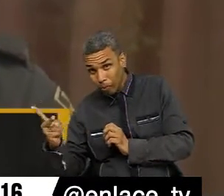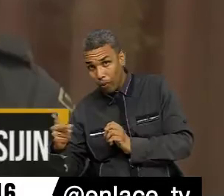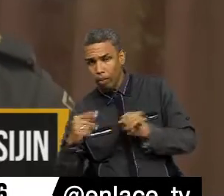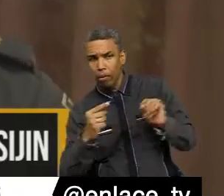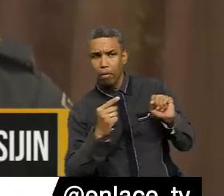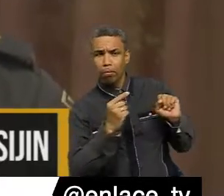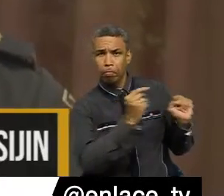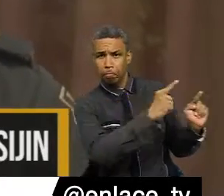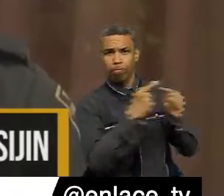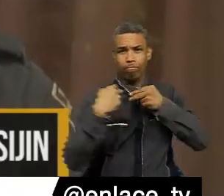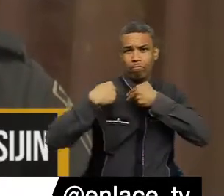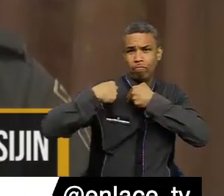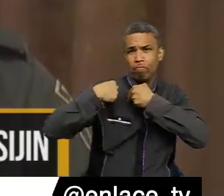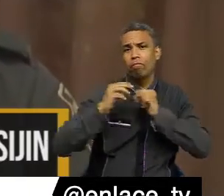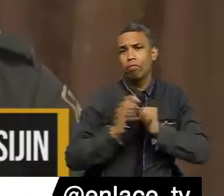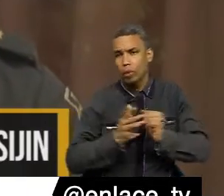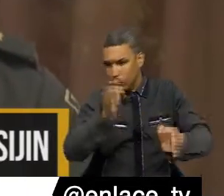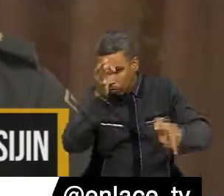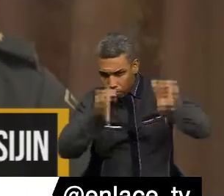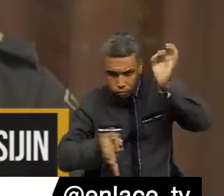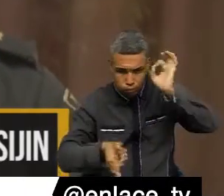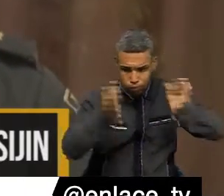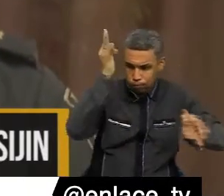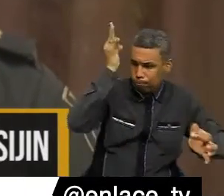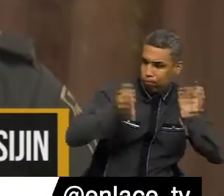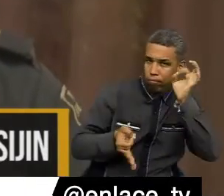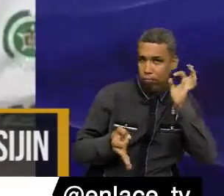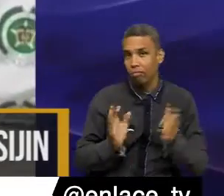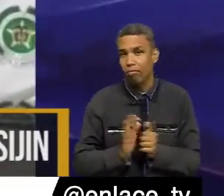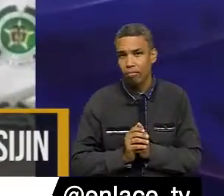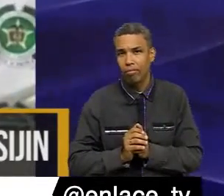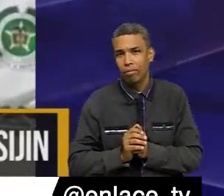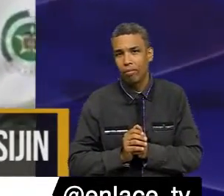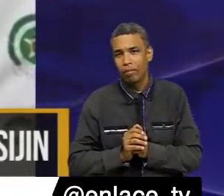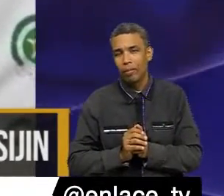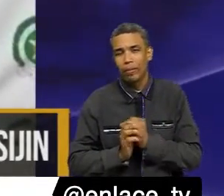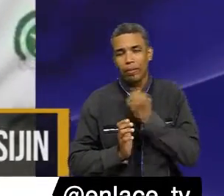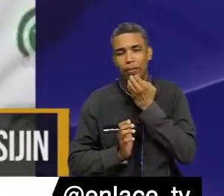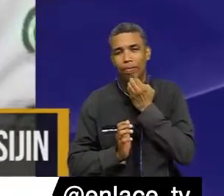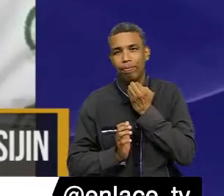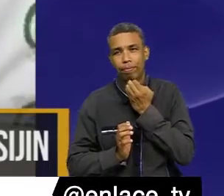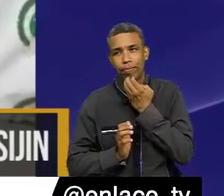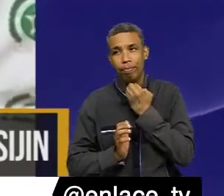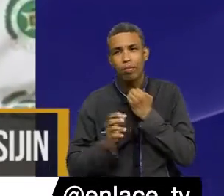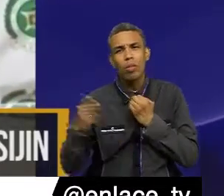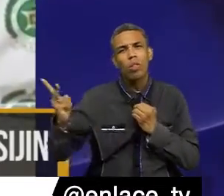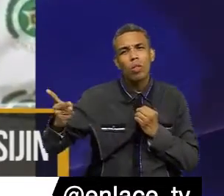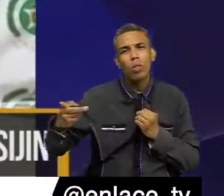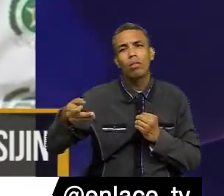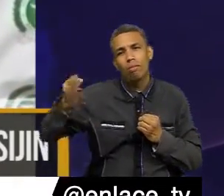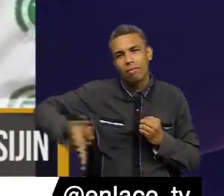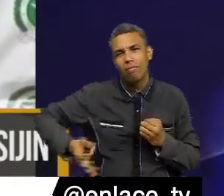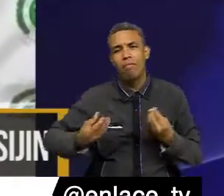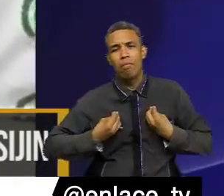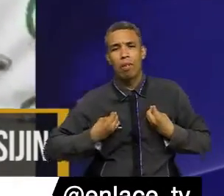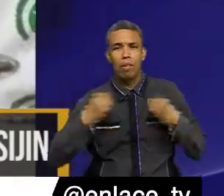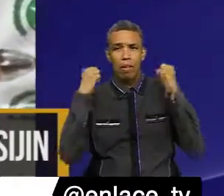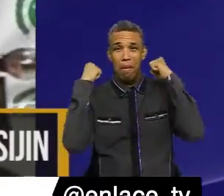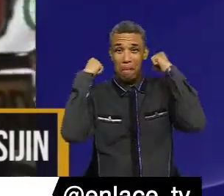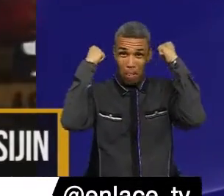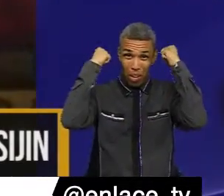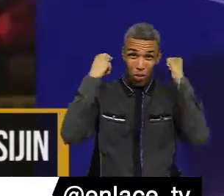competente por el delito de porte y tráfico de armas de fuego. Según la policía, estos dos hombres provenían de Piedecuesta, Santander, y se hacían